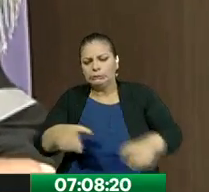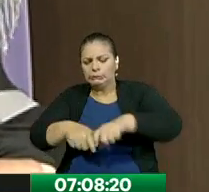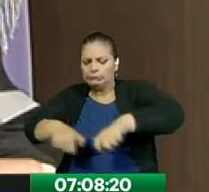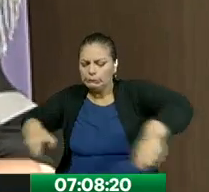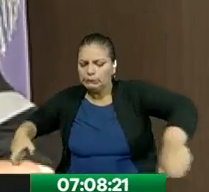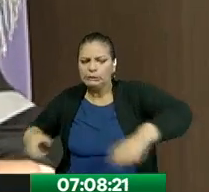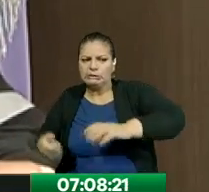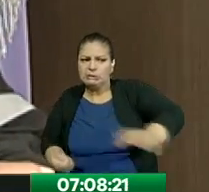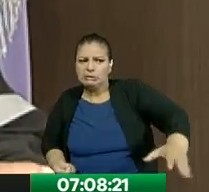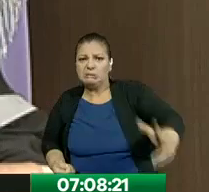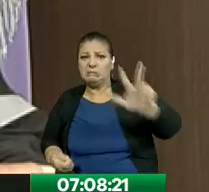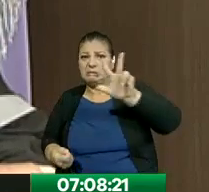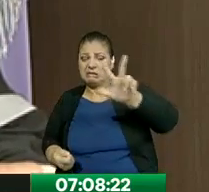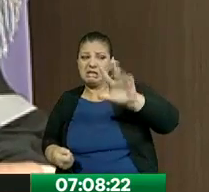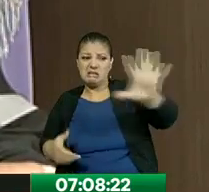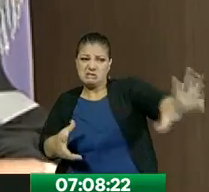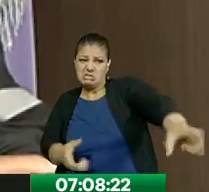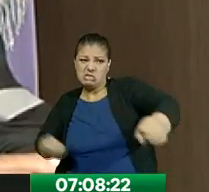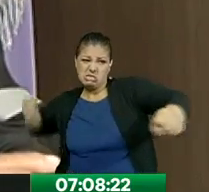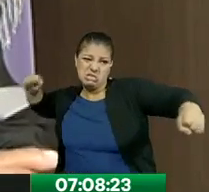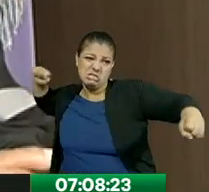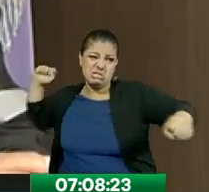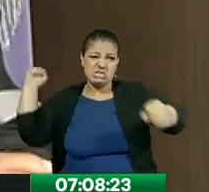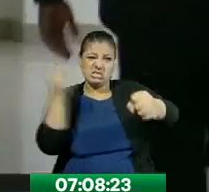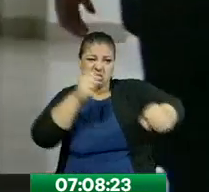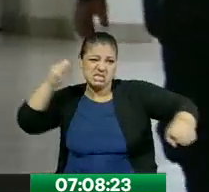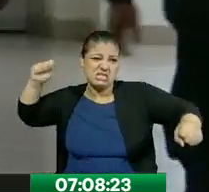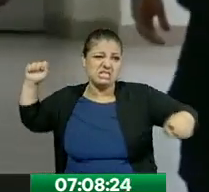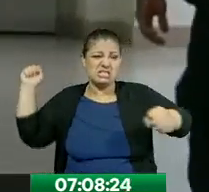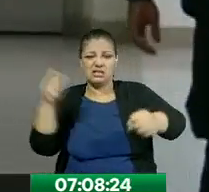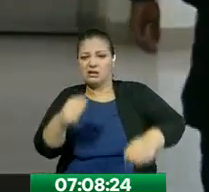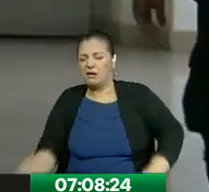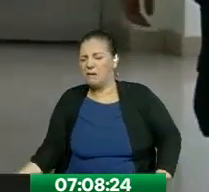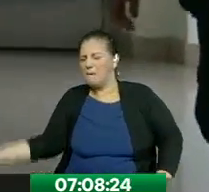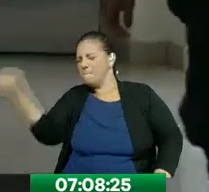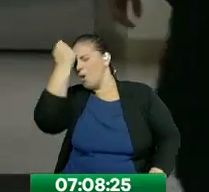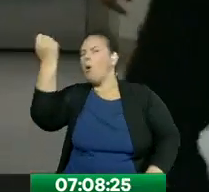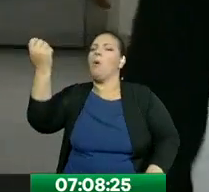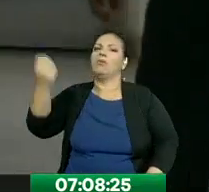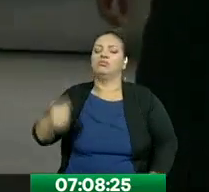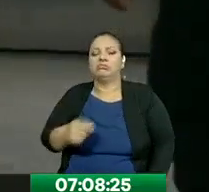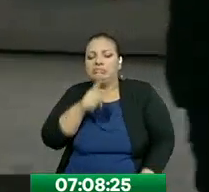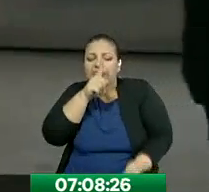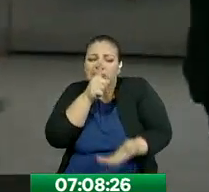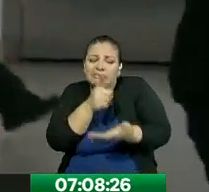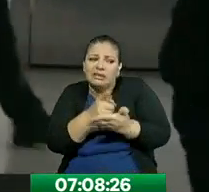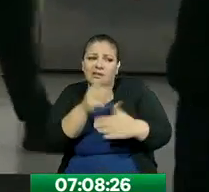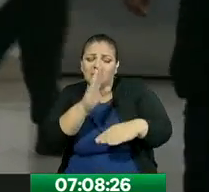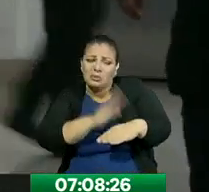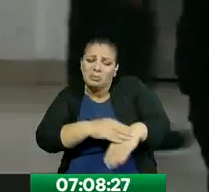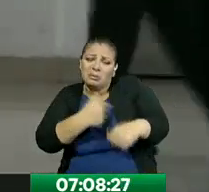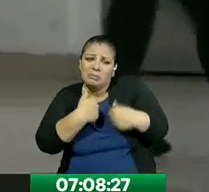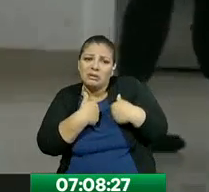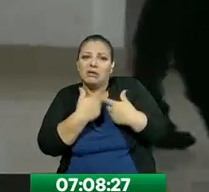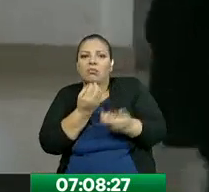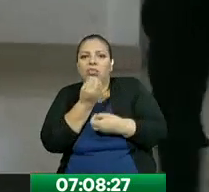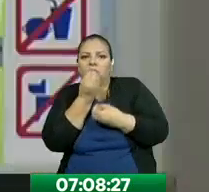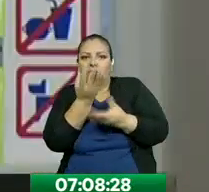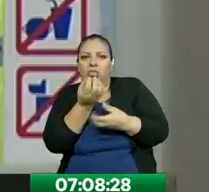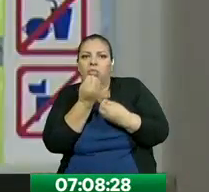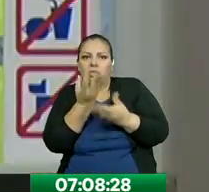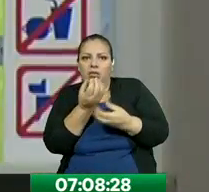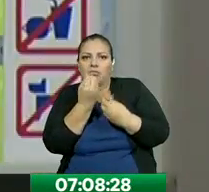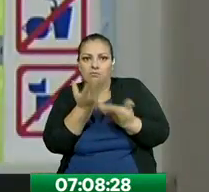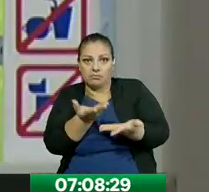golpes en la cabeza a estos ciudadanos ya fallecidos, ocasionándole pues traumatismos craneoencefálicos. Existen